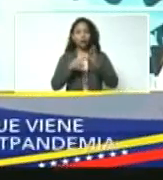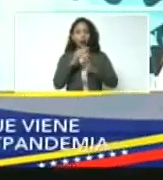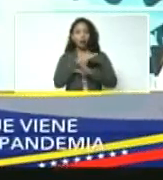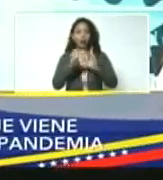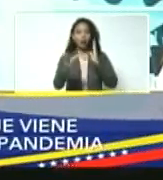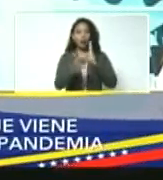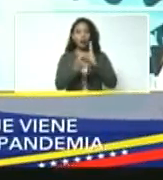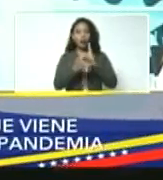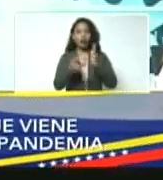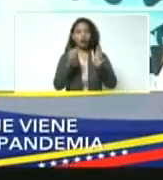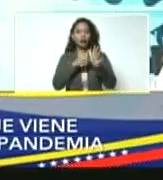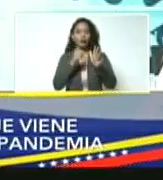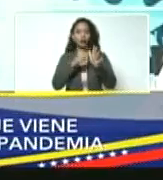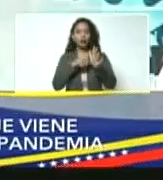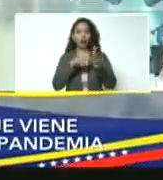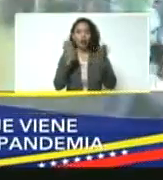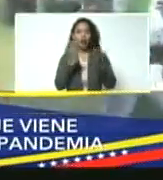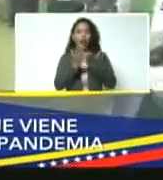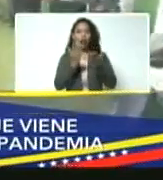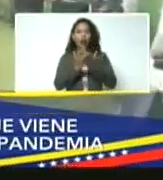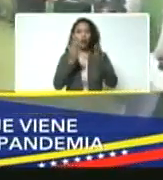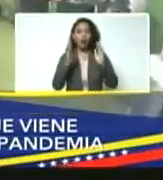media técnica, y en la escuela